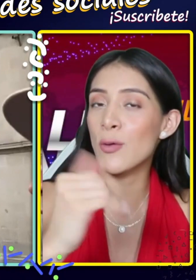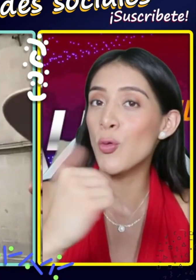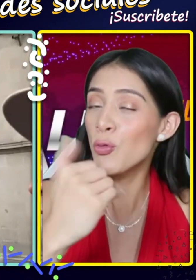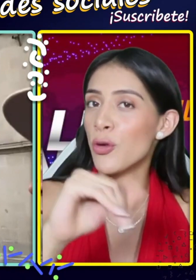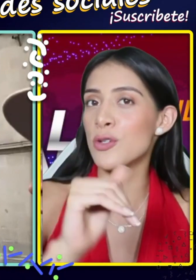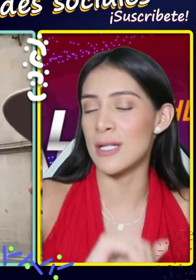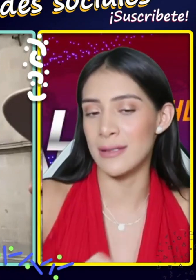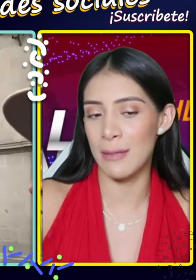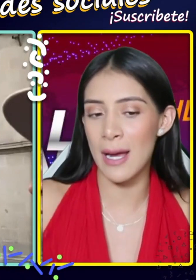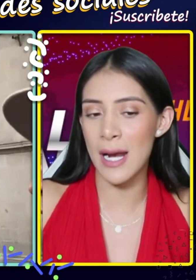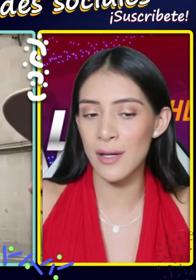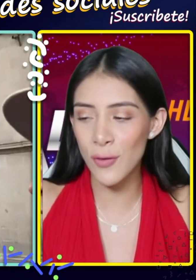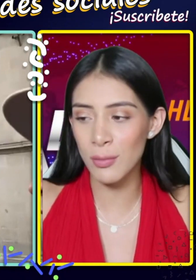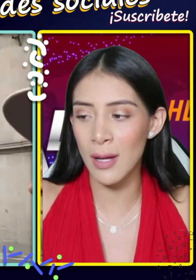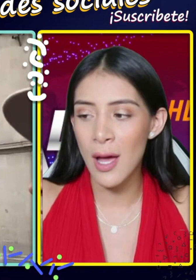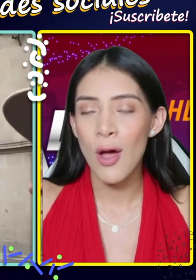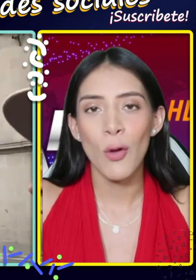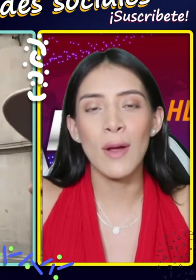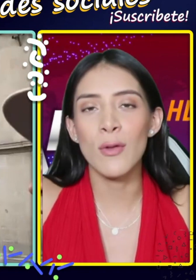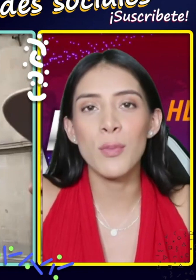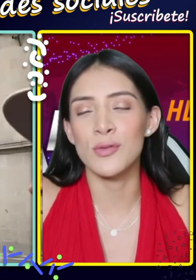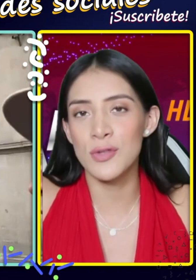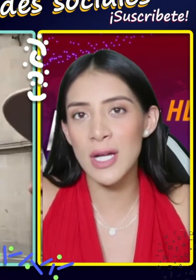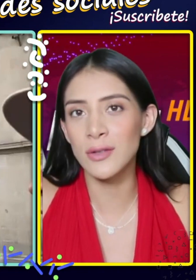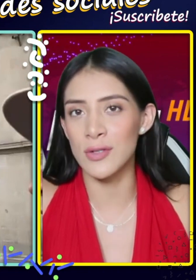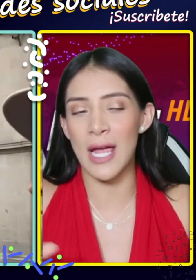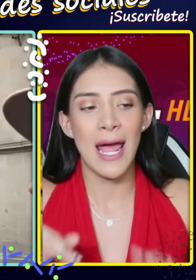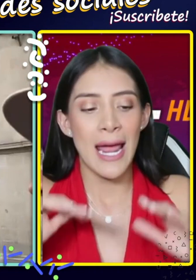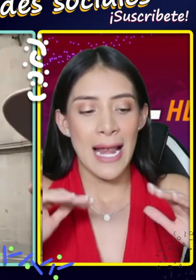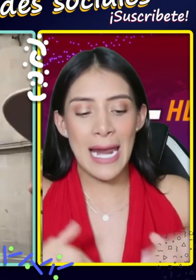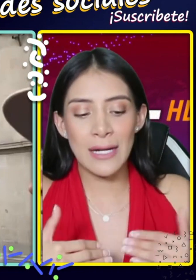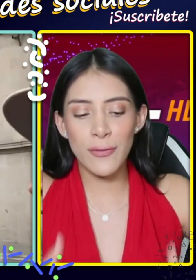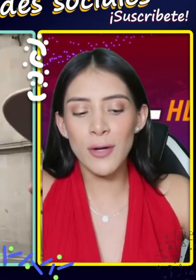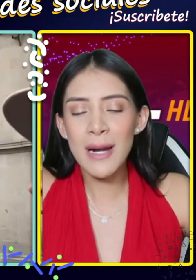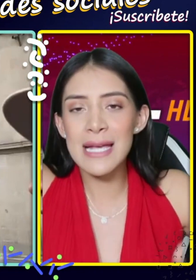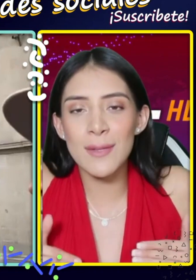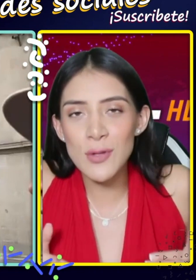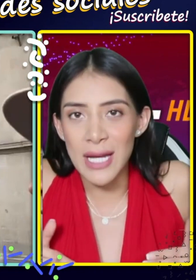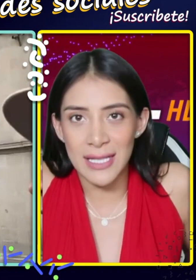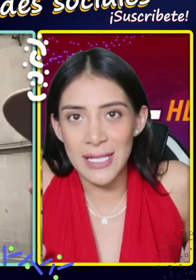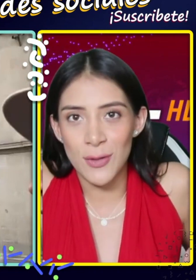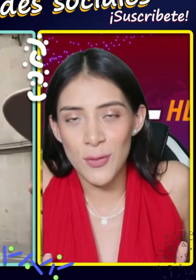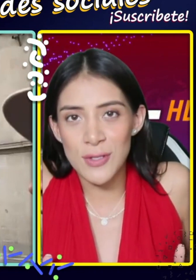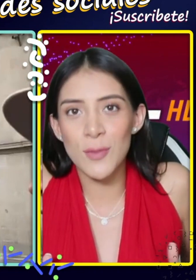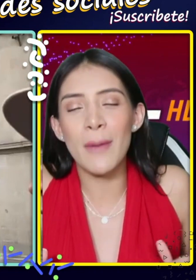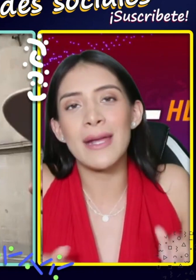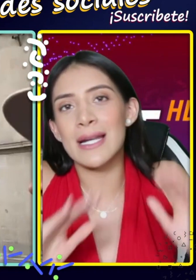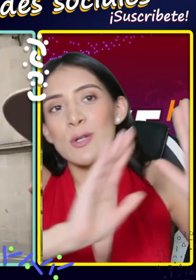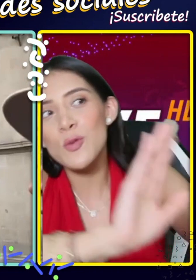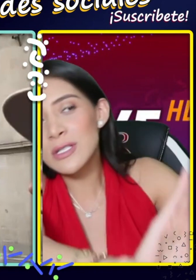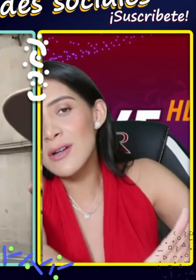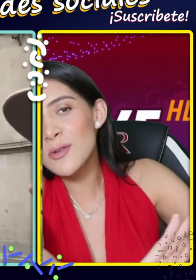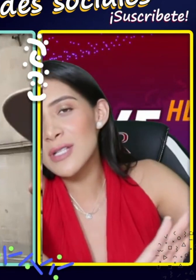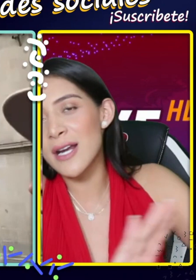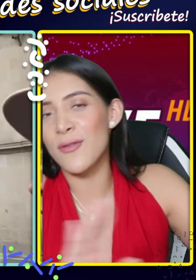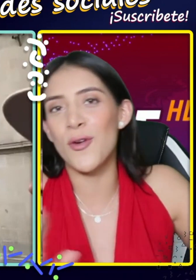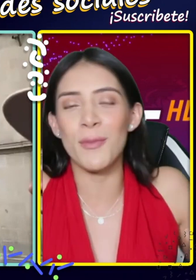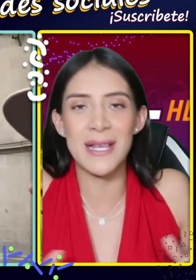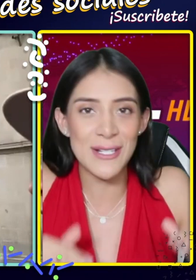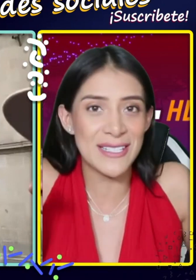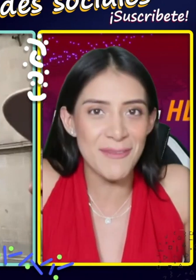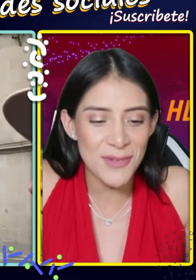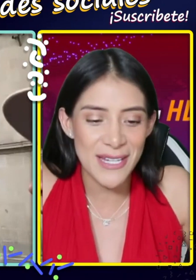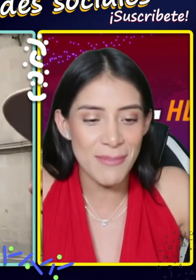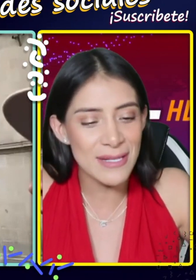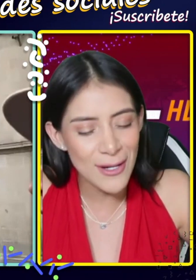trabajar juntos en el tema de la reforma, cuando pues no es cierto. O sea, la reforma la hacemos aquí, ¿no? No es como, a ver, ¿les gusta o no les gusta la reforma?